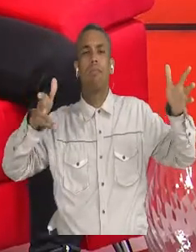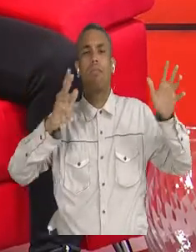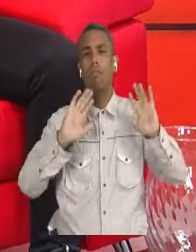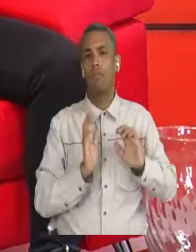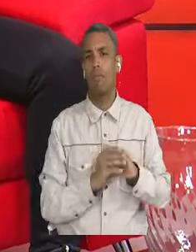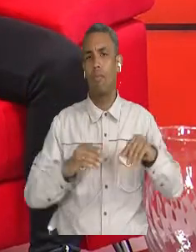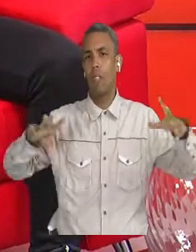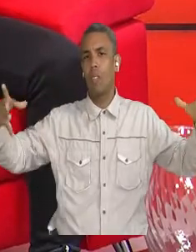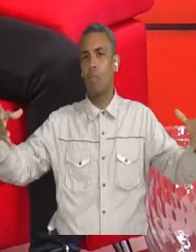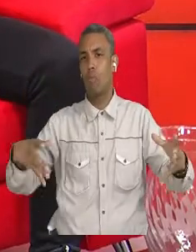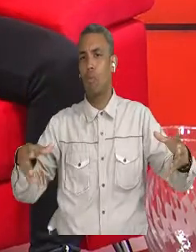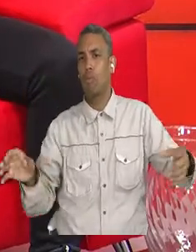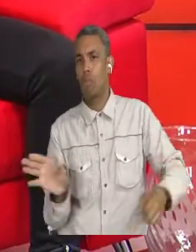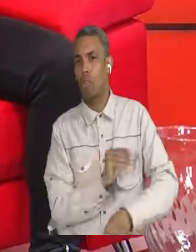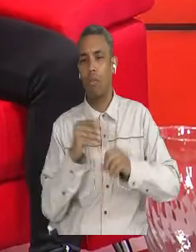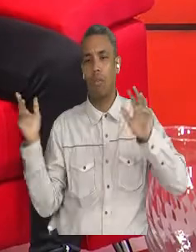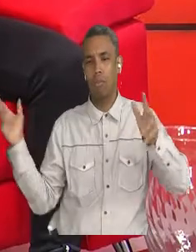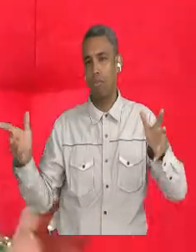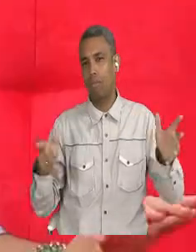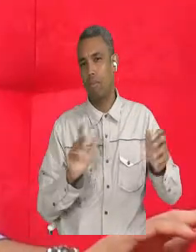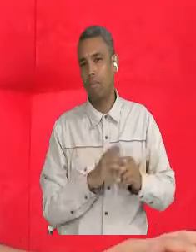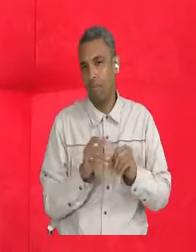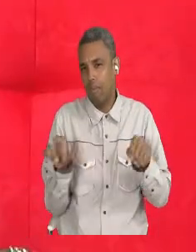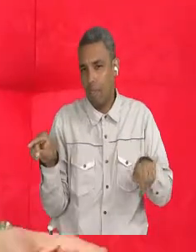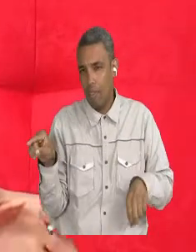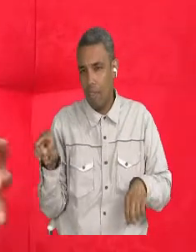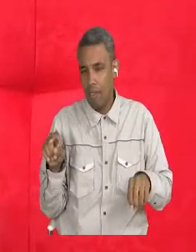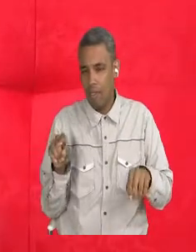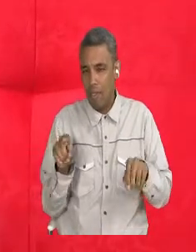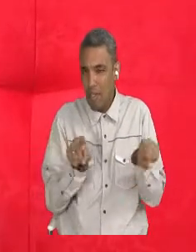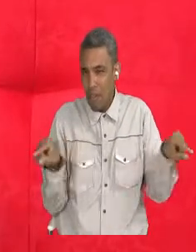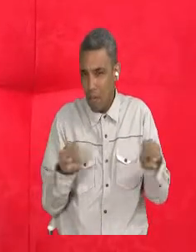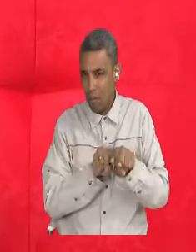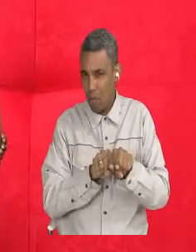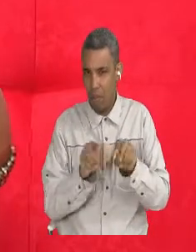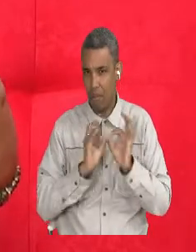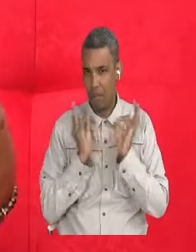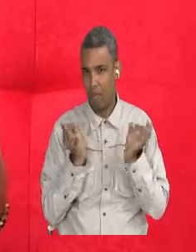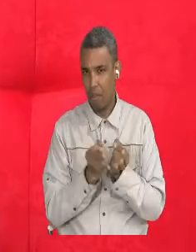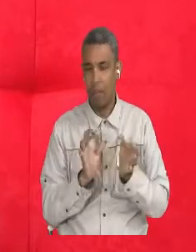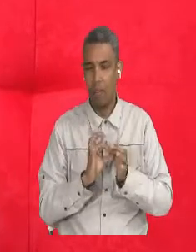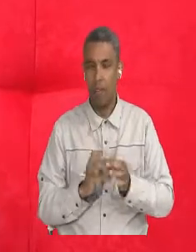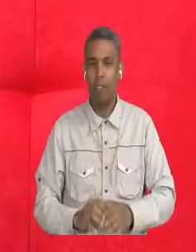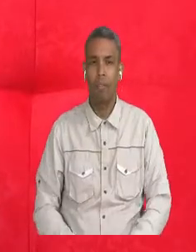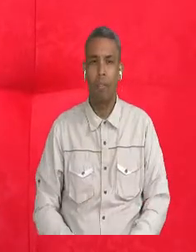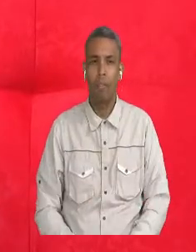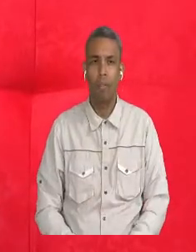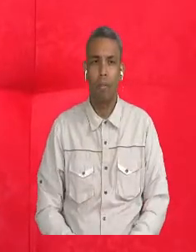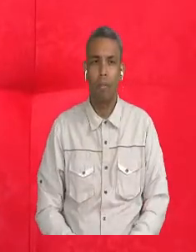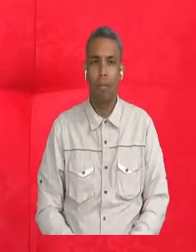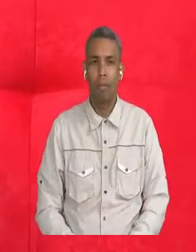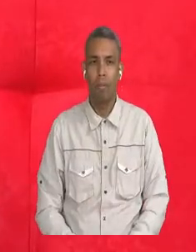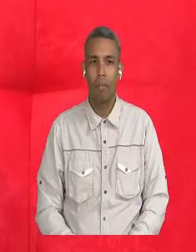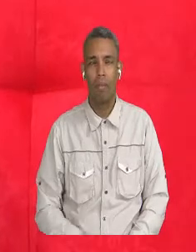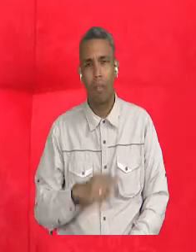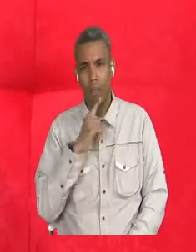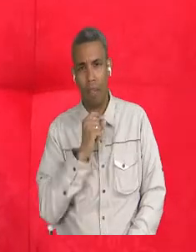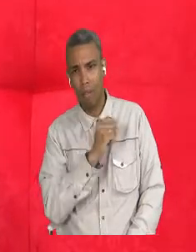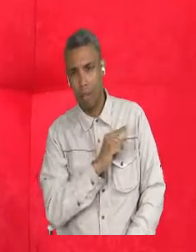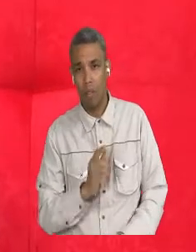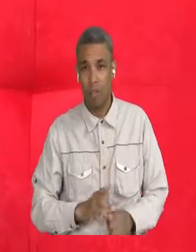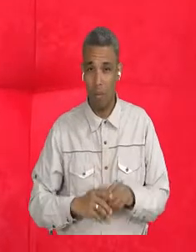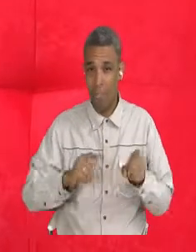hay algo muy importante y es lo siguiente. Existen en Barranca Bermeja personas perezosas como Jennifer Gallego para el